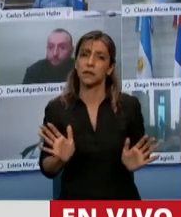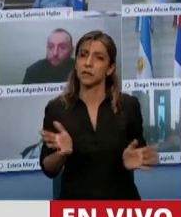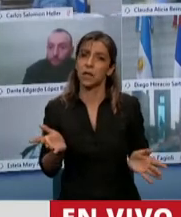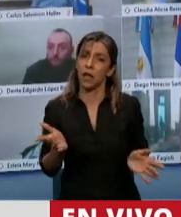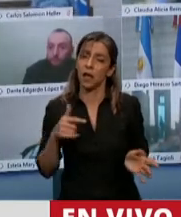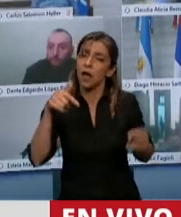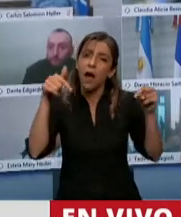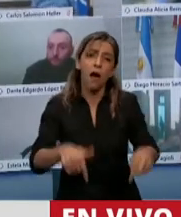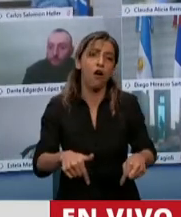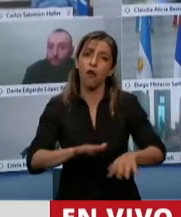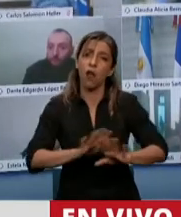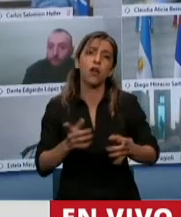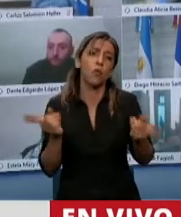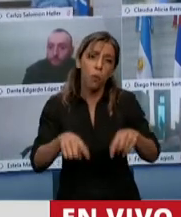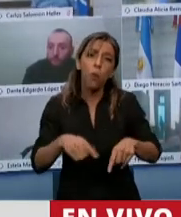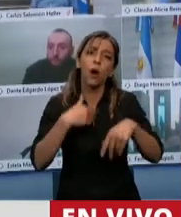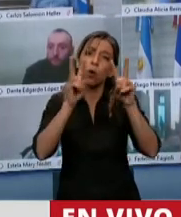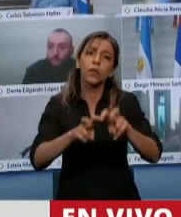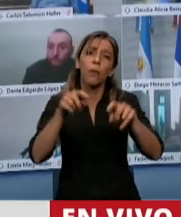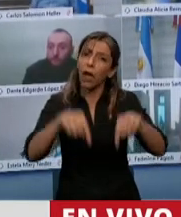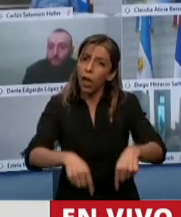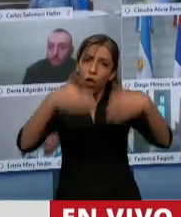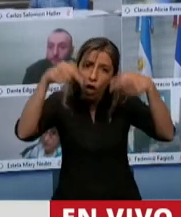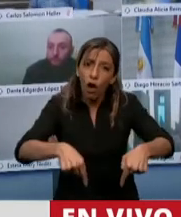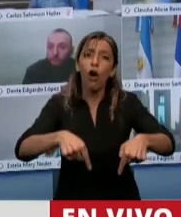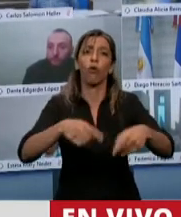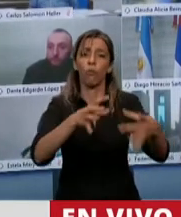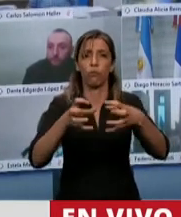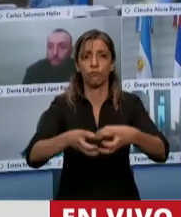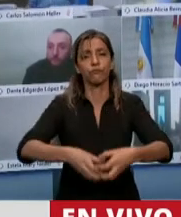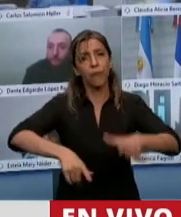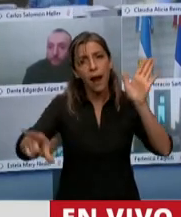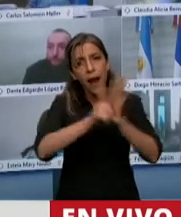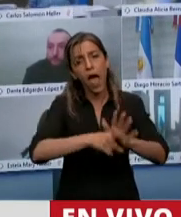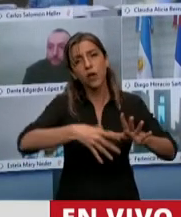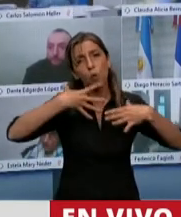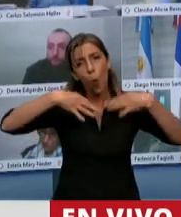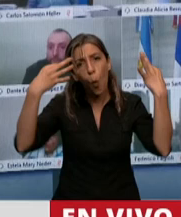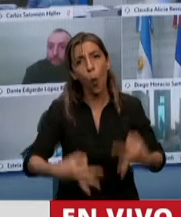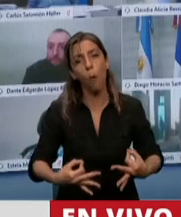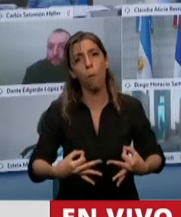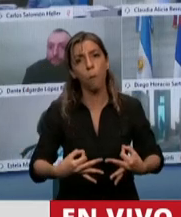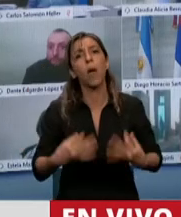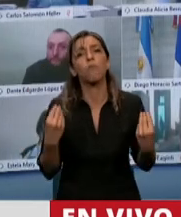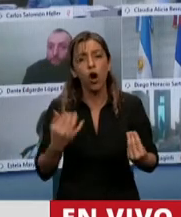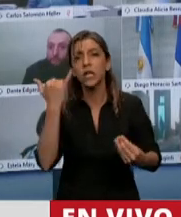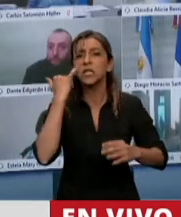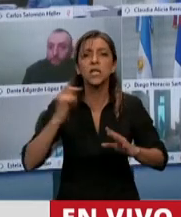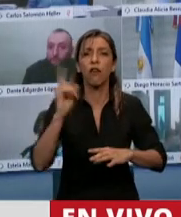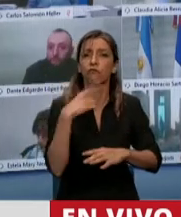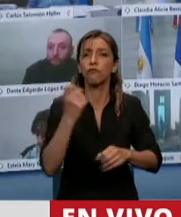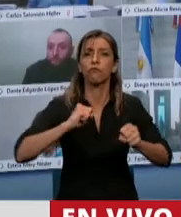absolutamente legal, abierta con quórum legal, en el marco de un protocolo de sesiones remotas que ha sido ratificado